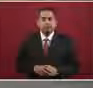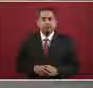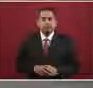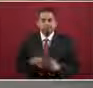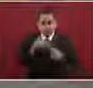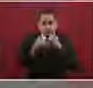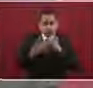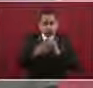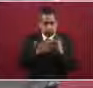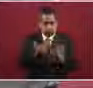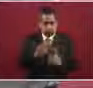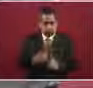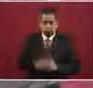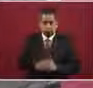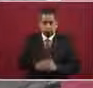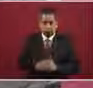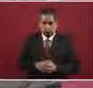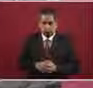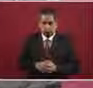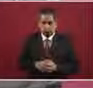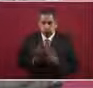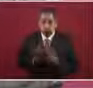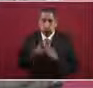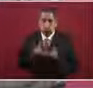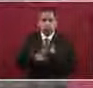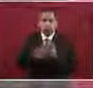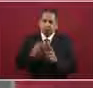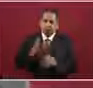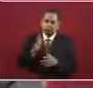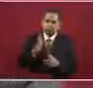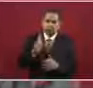hacerse una especie de consulta